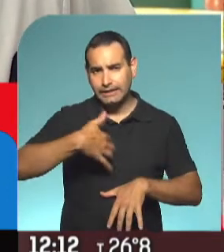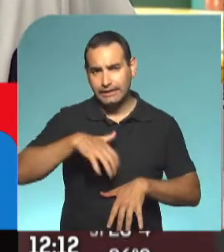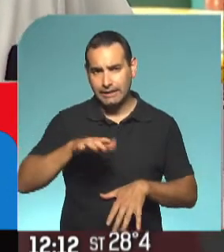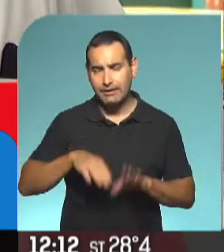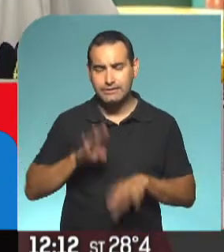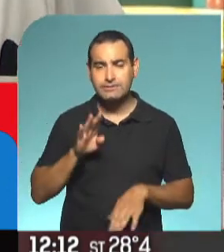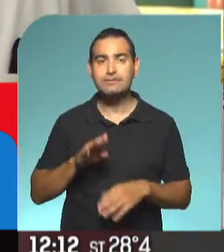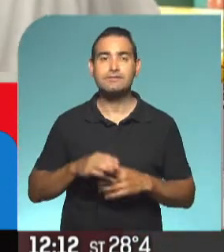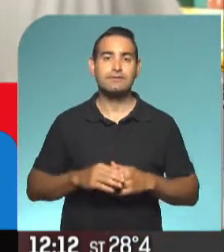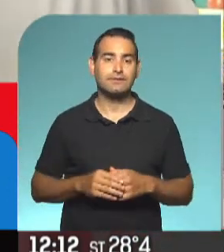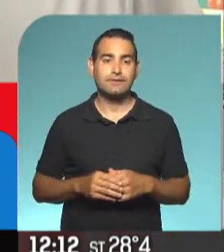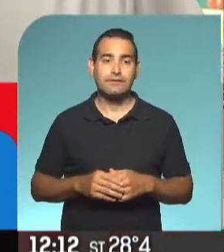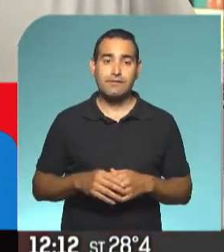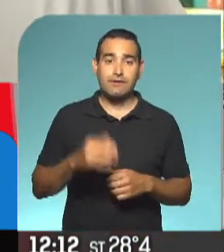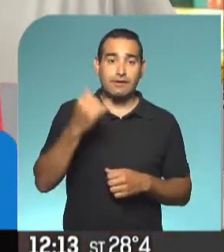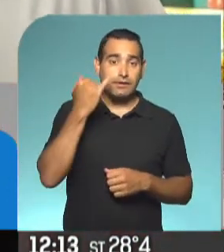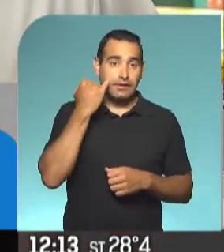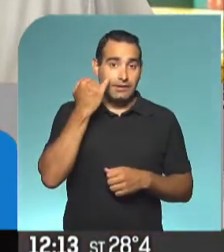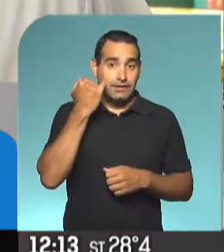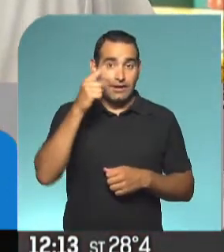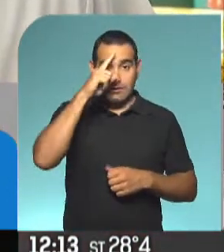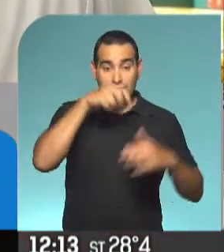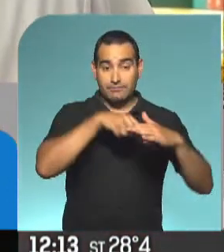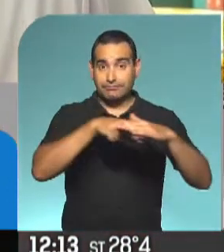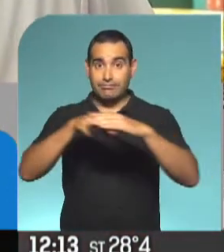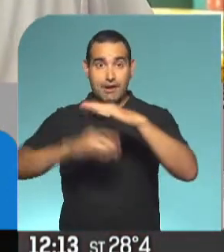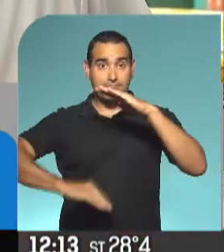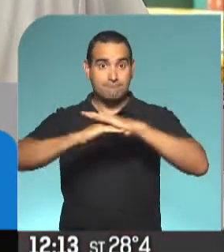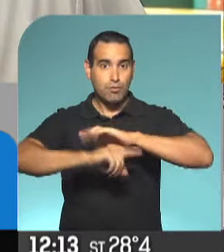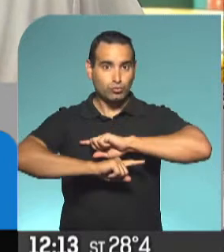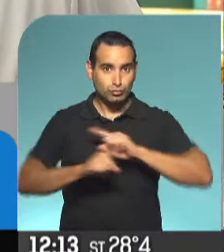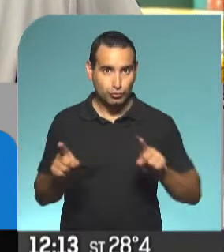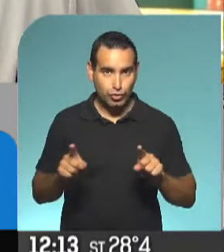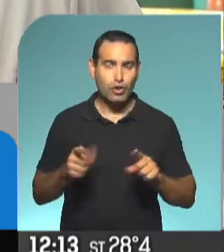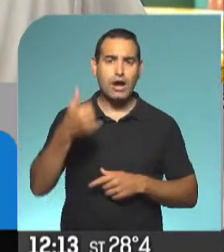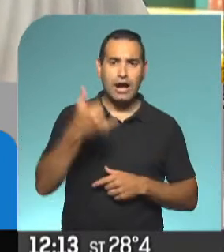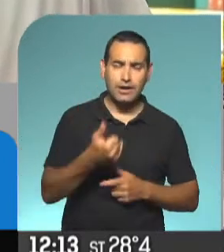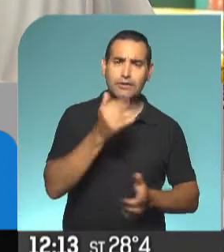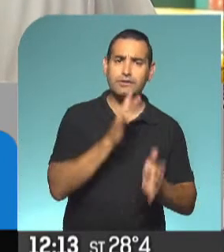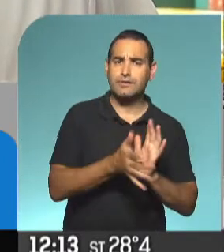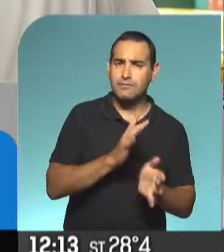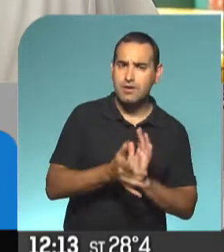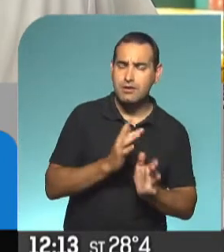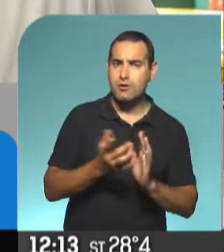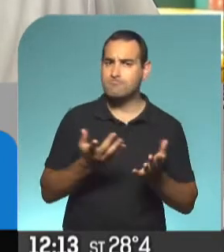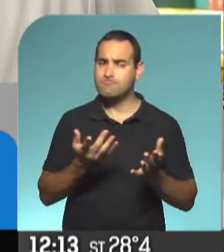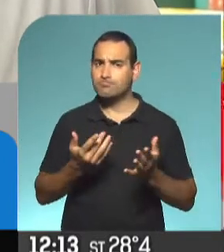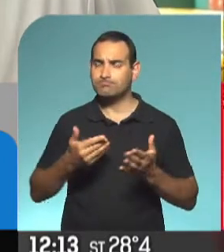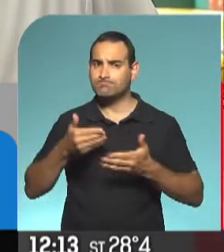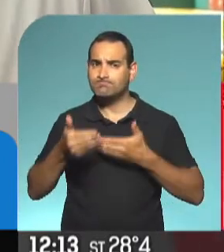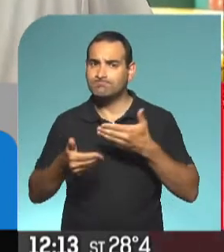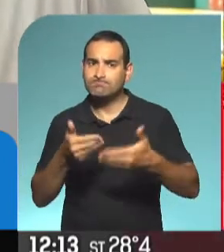particular, teniendo en cuenta que se logró evitar que colapsara el sistema sanitario. Ahora, ¿hay tratamientos? ¿Se avanza con